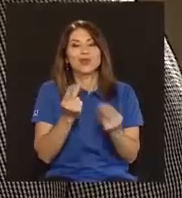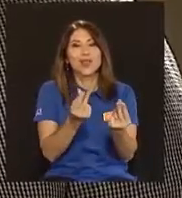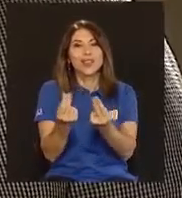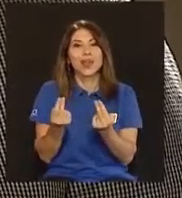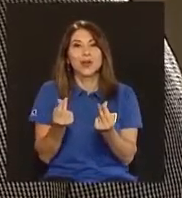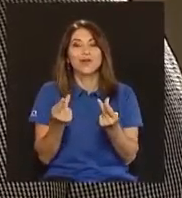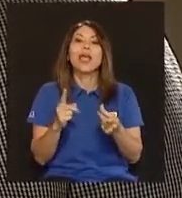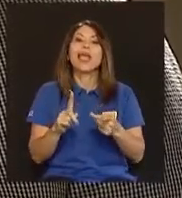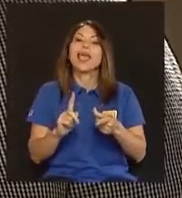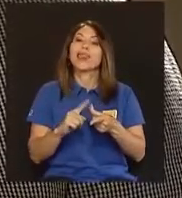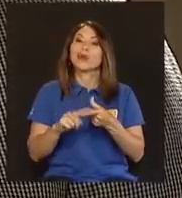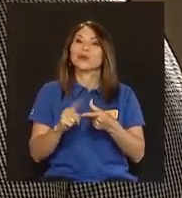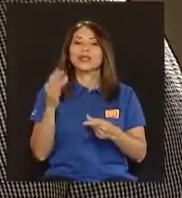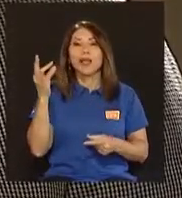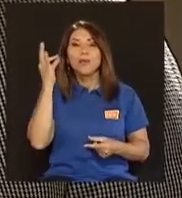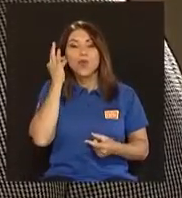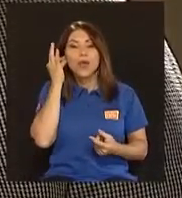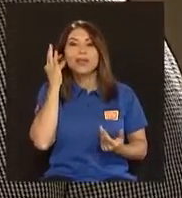las mujeres que